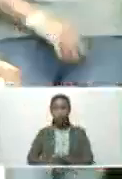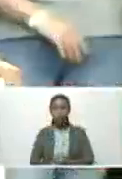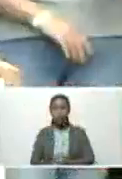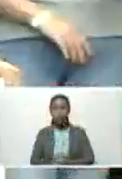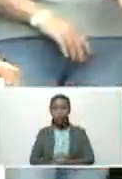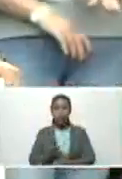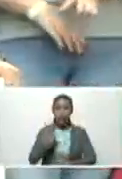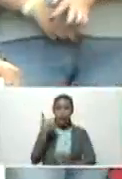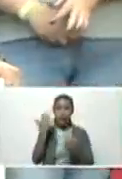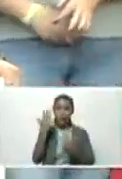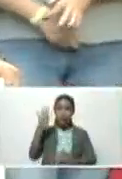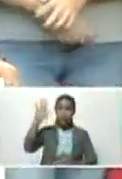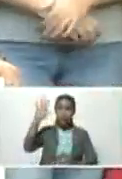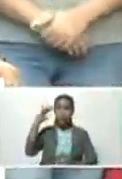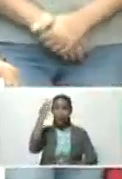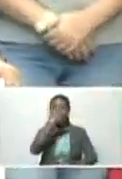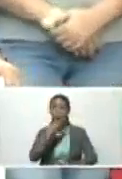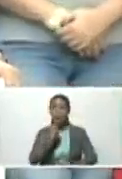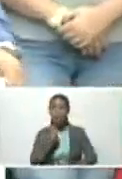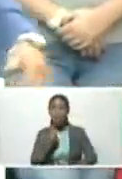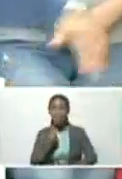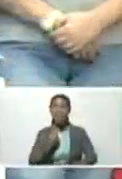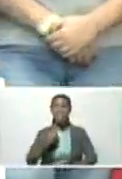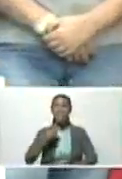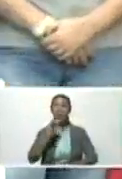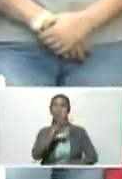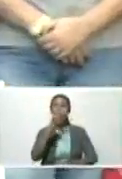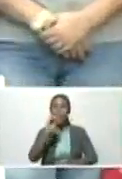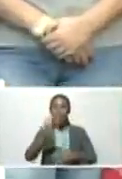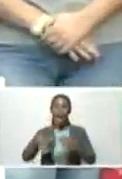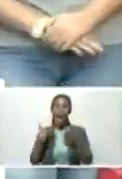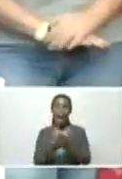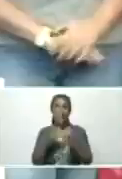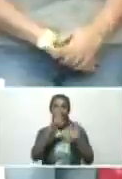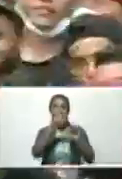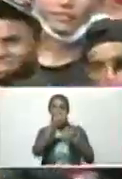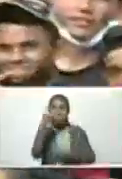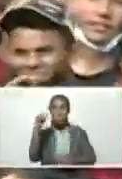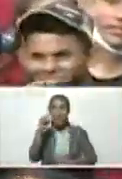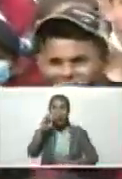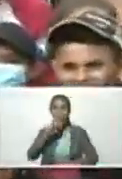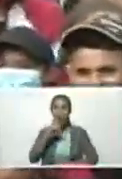Levanten la mano a los jóvenes de 40 a 100 años.